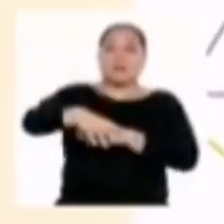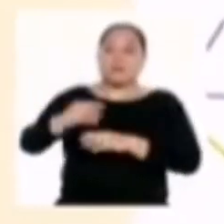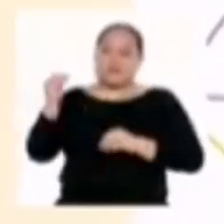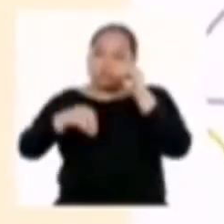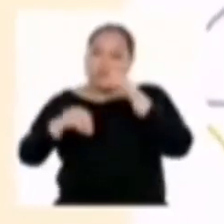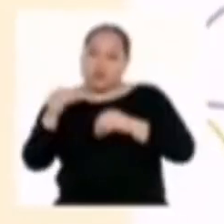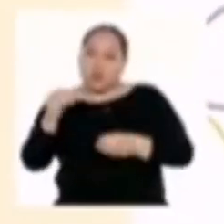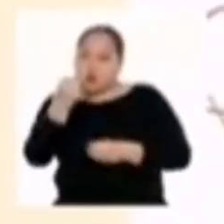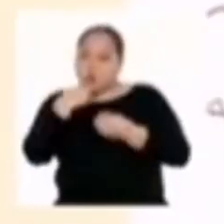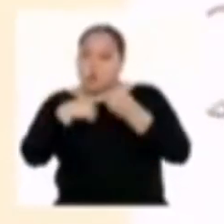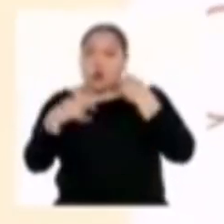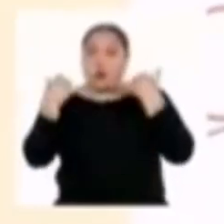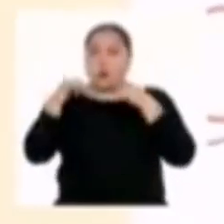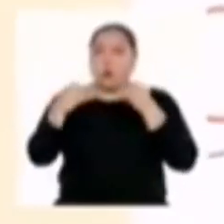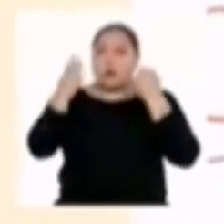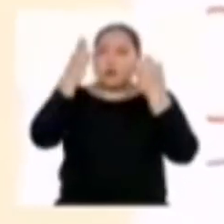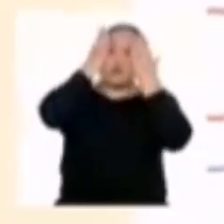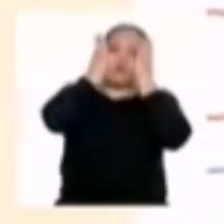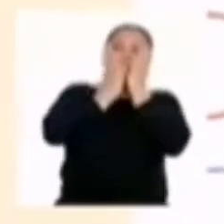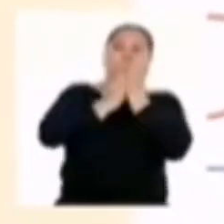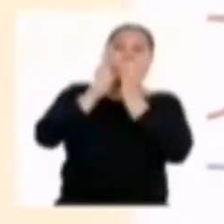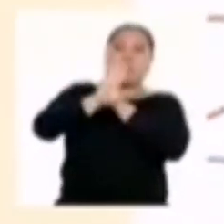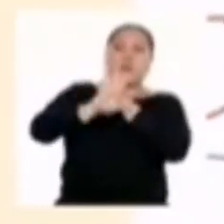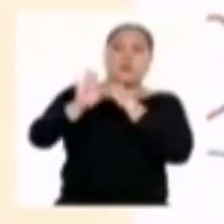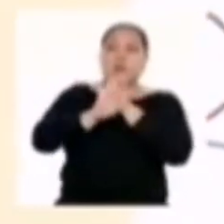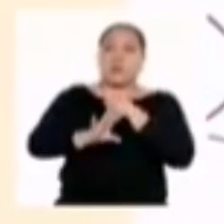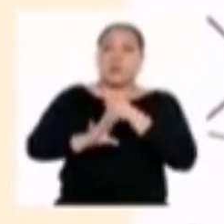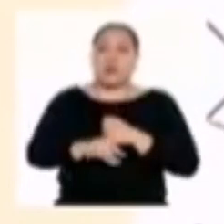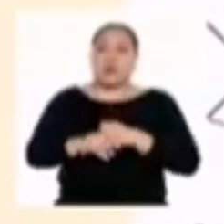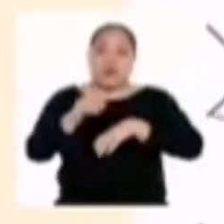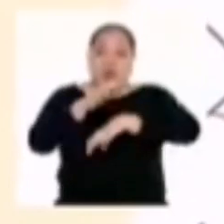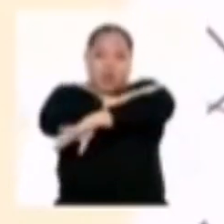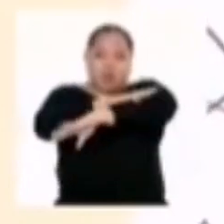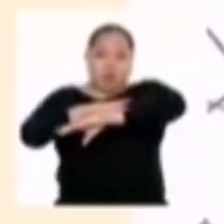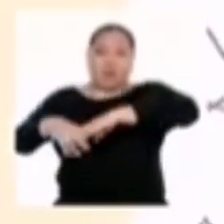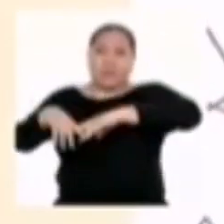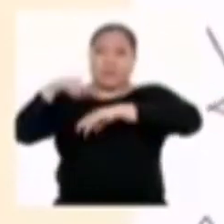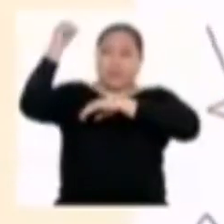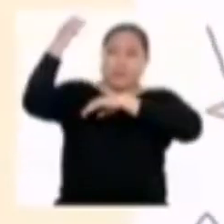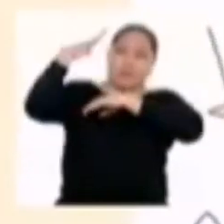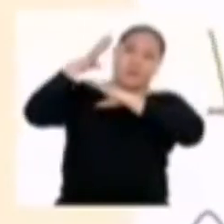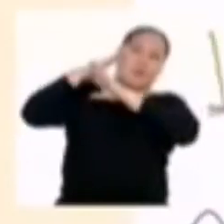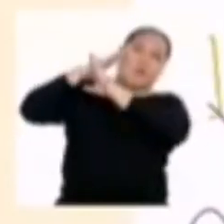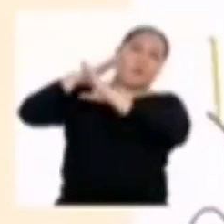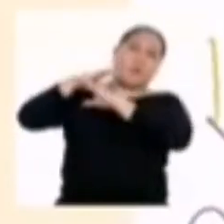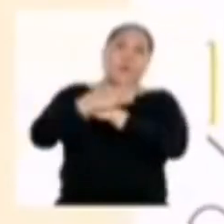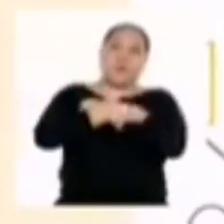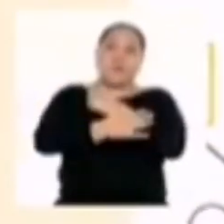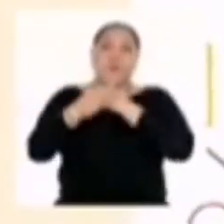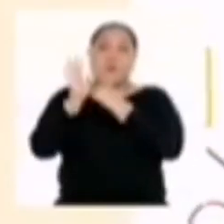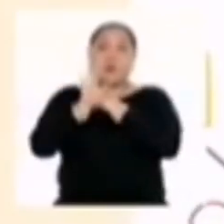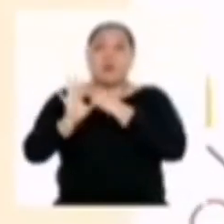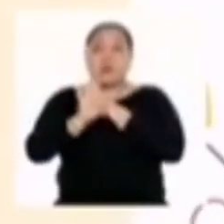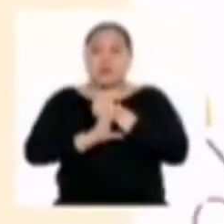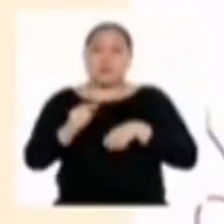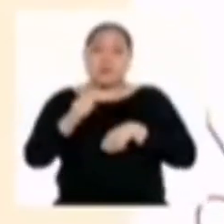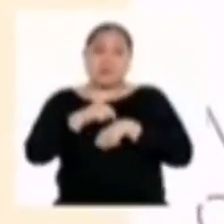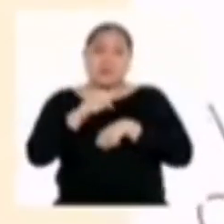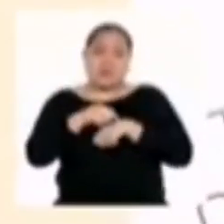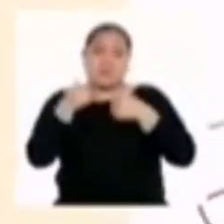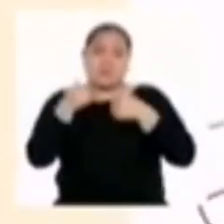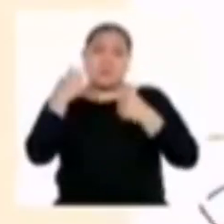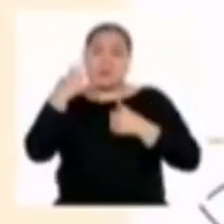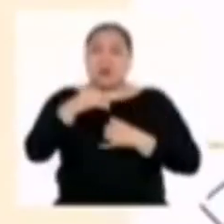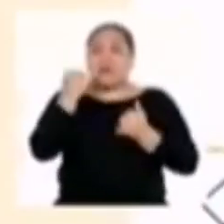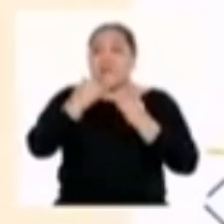todo: comida, juegos, bloqueadores y lociones para la protección de la piel para tener un buen momento. Y seguro que al final la